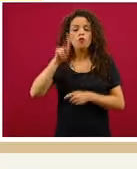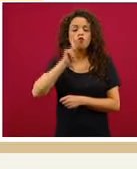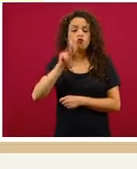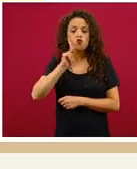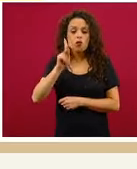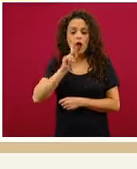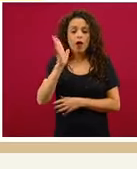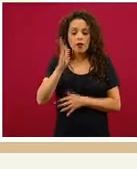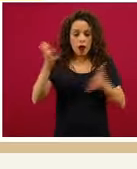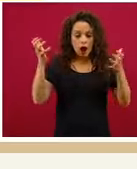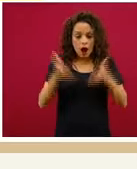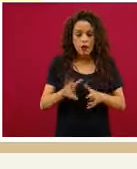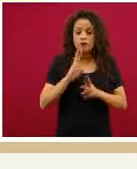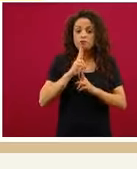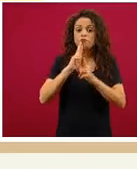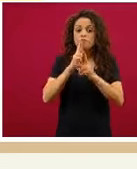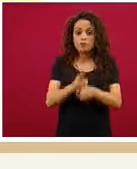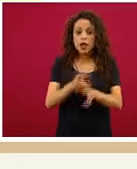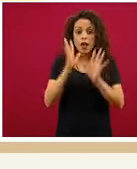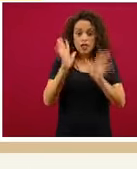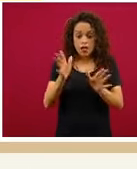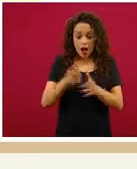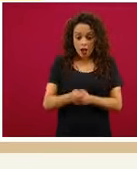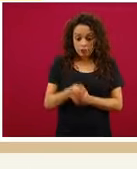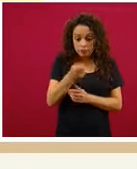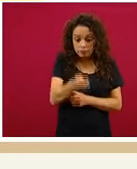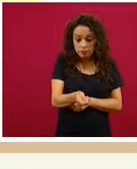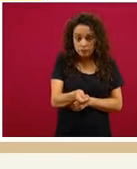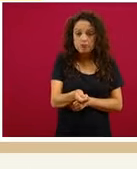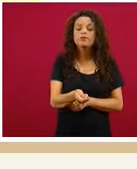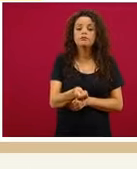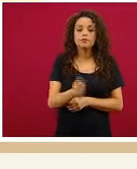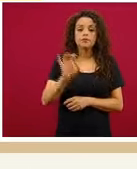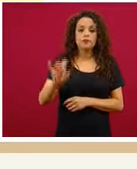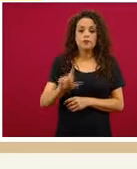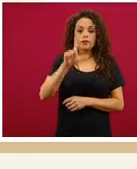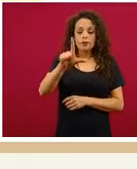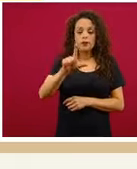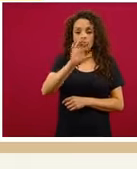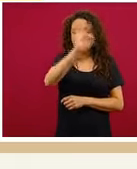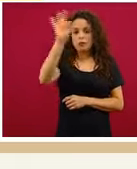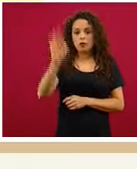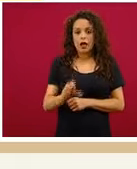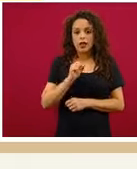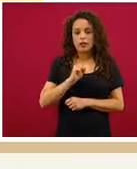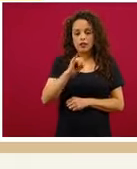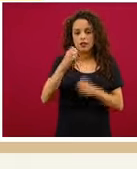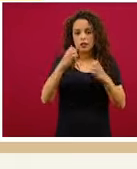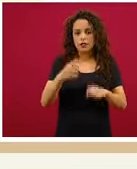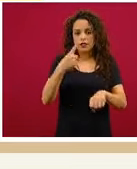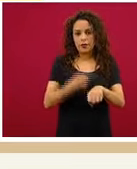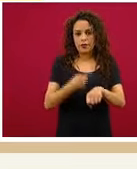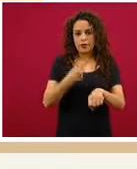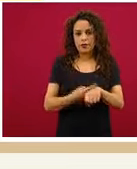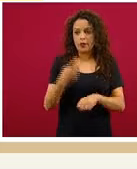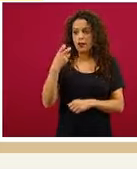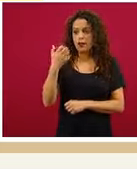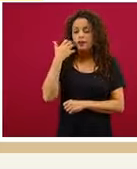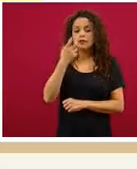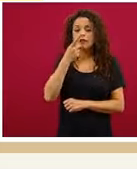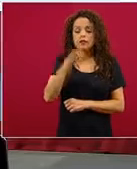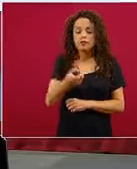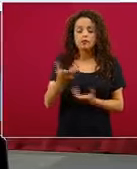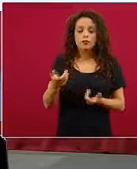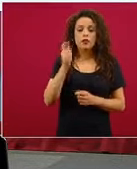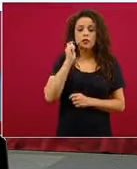una muestra y que su resultado ya fue emitido, el 37% fue positivo, y esto es un indicador que hemos